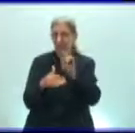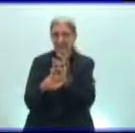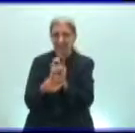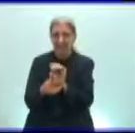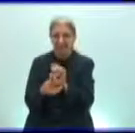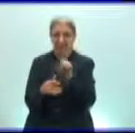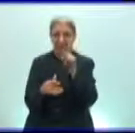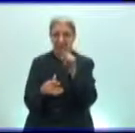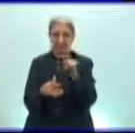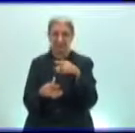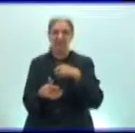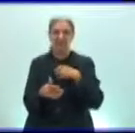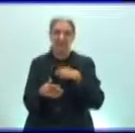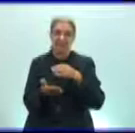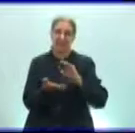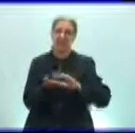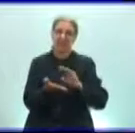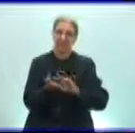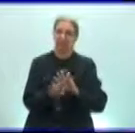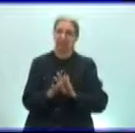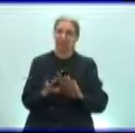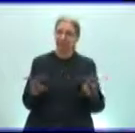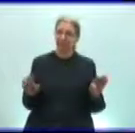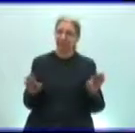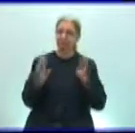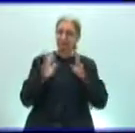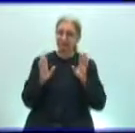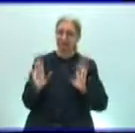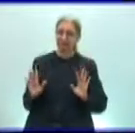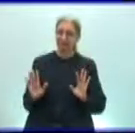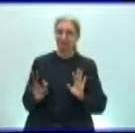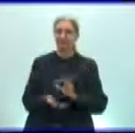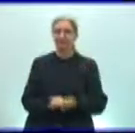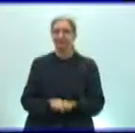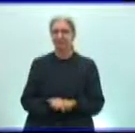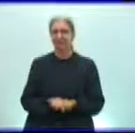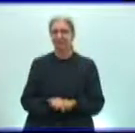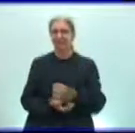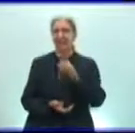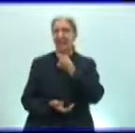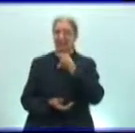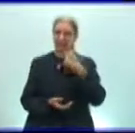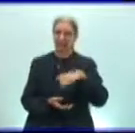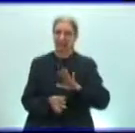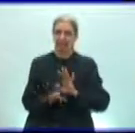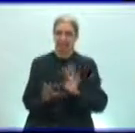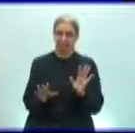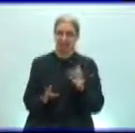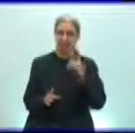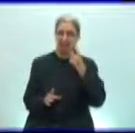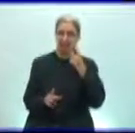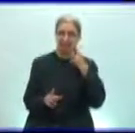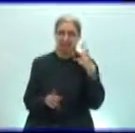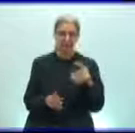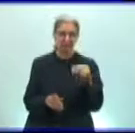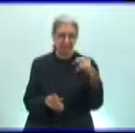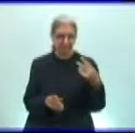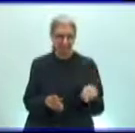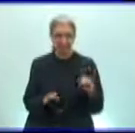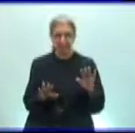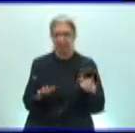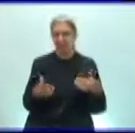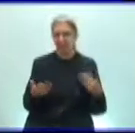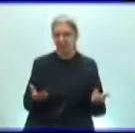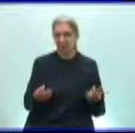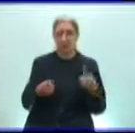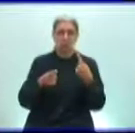en su libro de texto. Estoy llamando solo la atención. Ejemplos de ella, bueno, los que ya vimos en la práctica, y